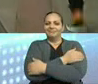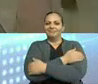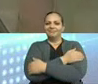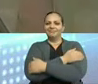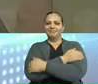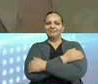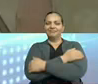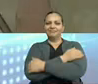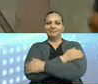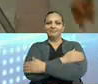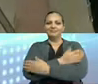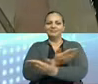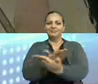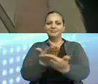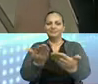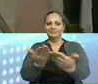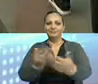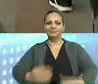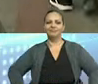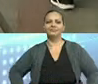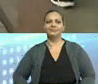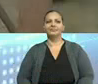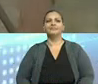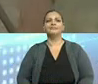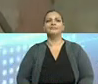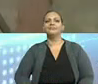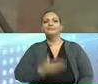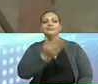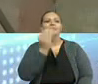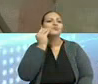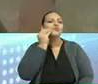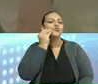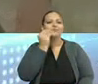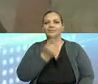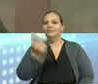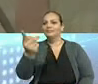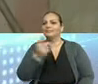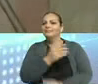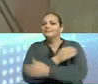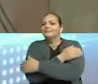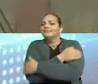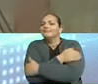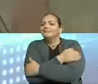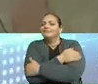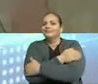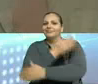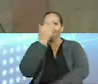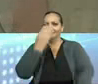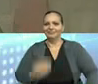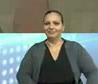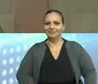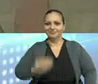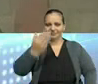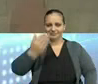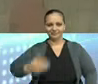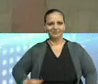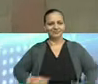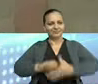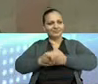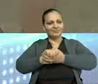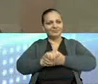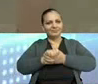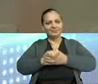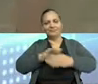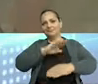Un fuerte abrazo para usted, mi querido Jorge, y un besito para usted, Ivo. ¡Uy! Muy buenos ¡caramba! Días. Buenos días, excelentes amigos.